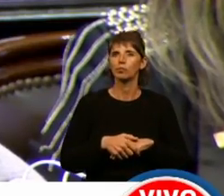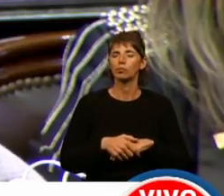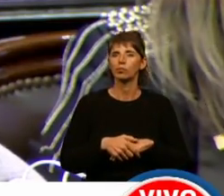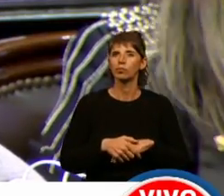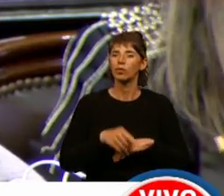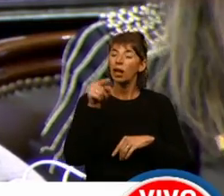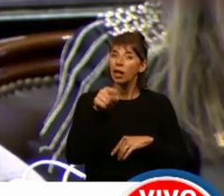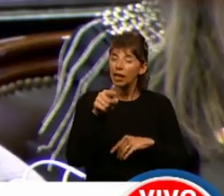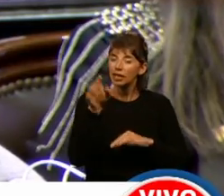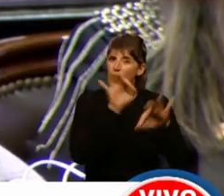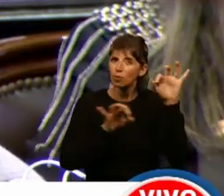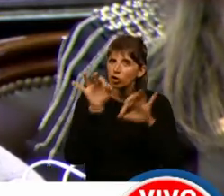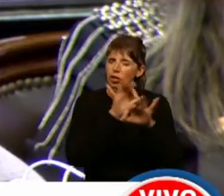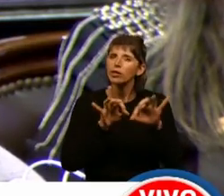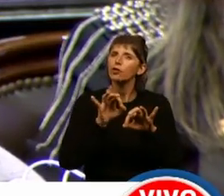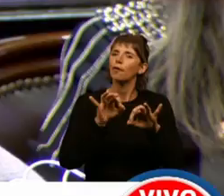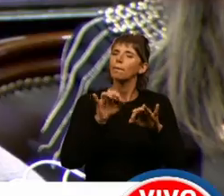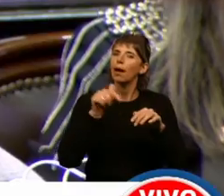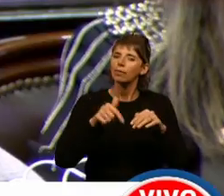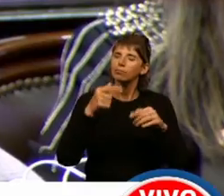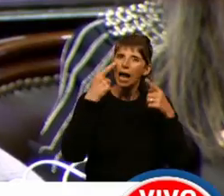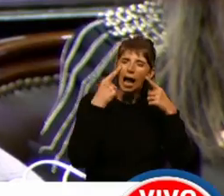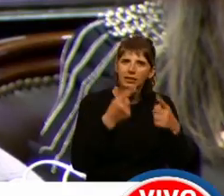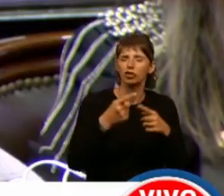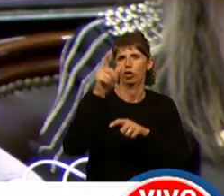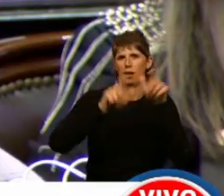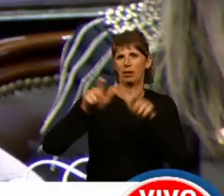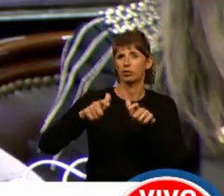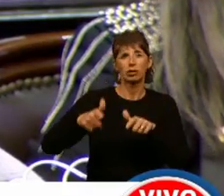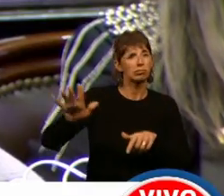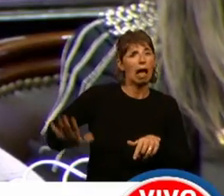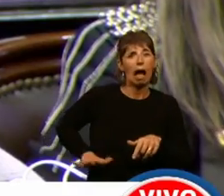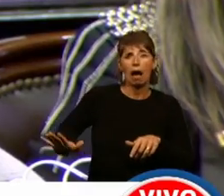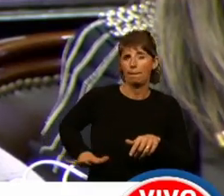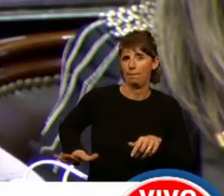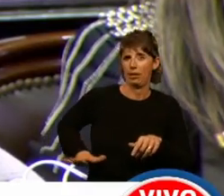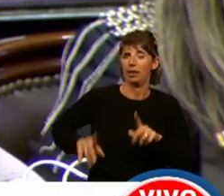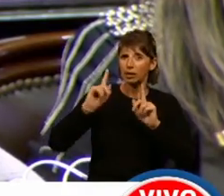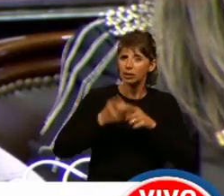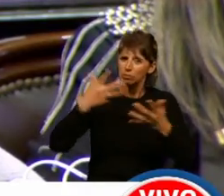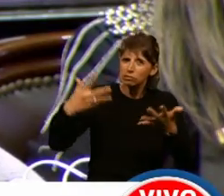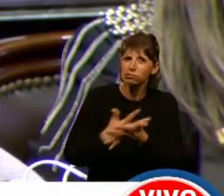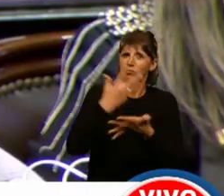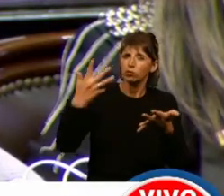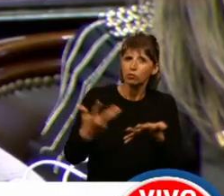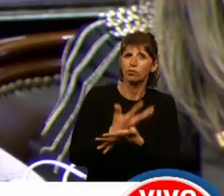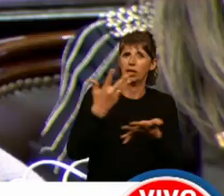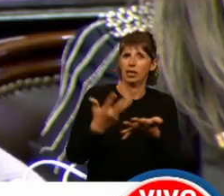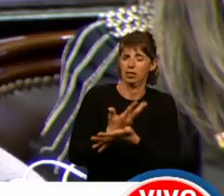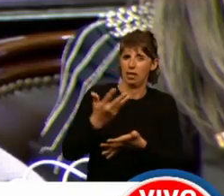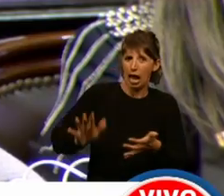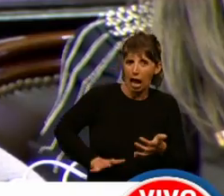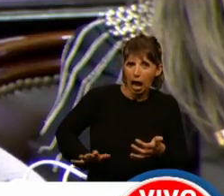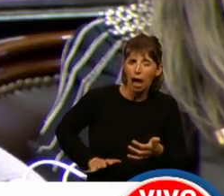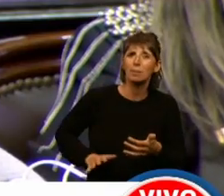a atender la necesidad de quienes estaban pasando hambre y que sufrieron en aún en ese hambre y en esa